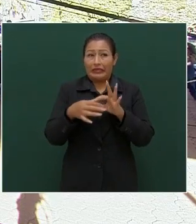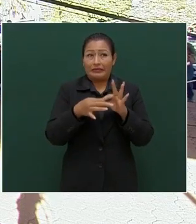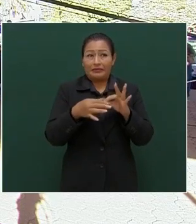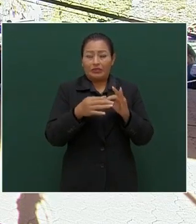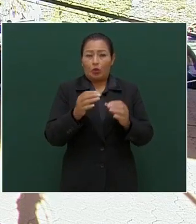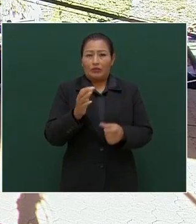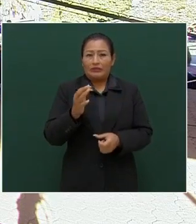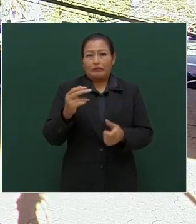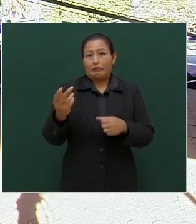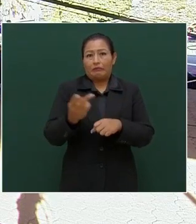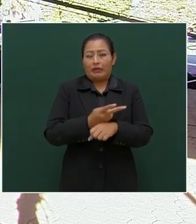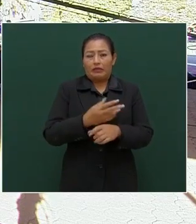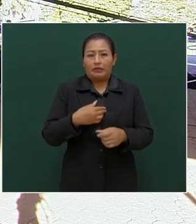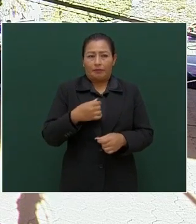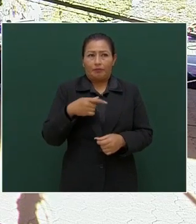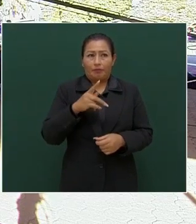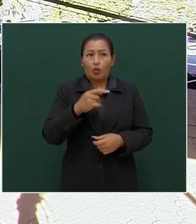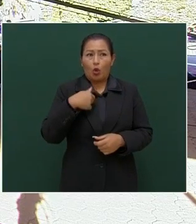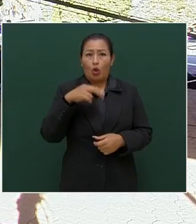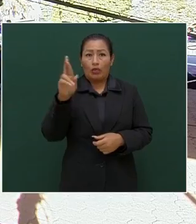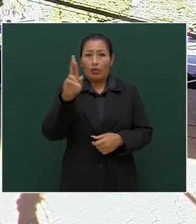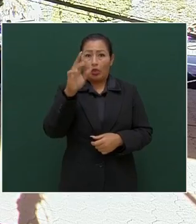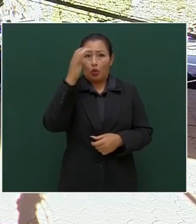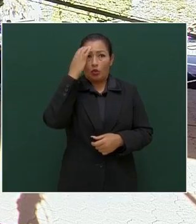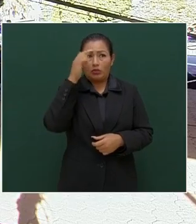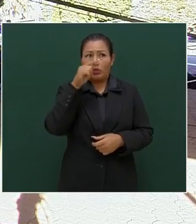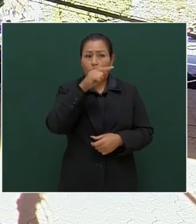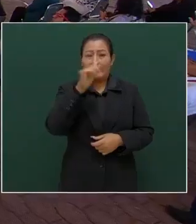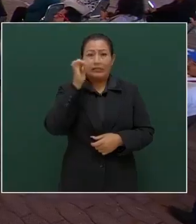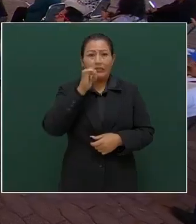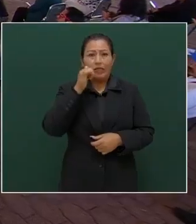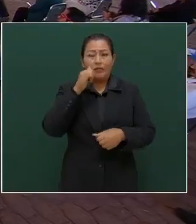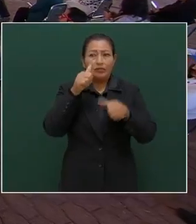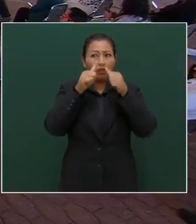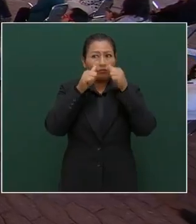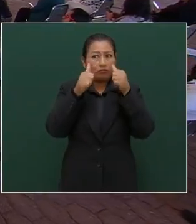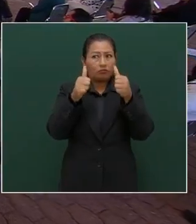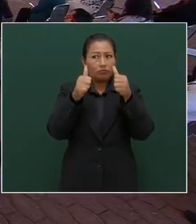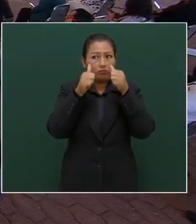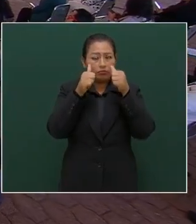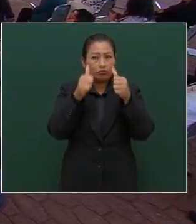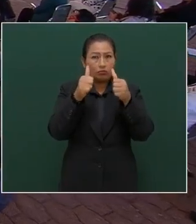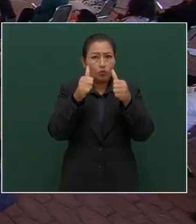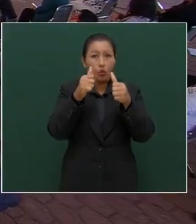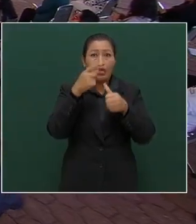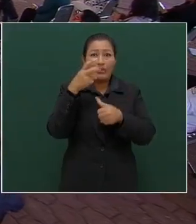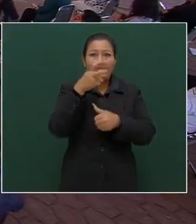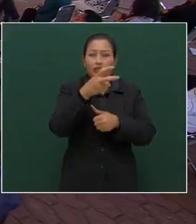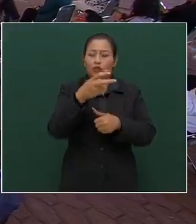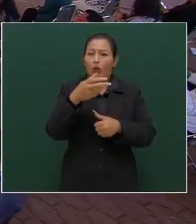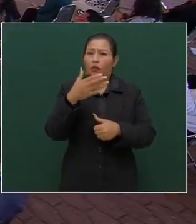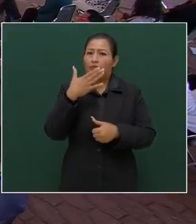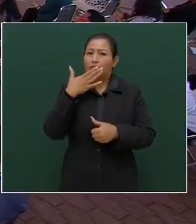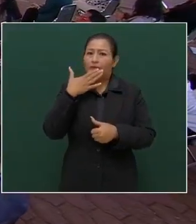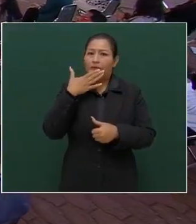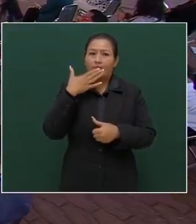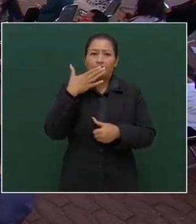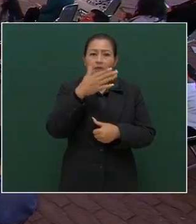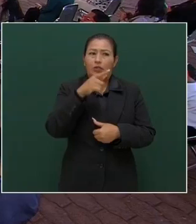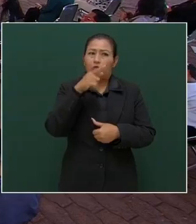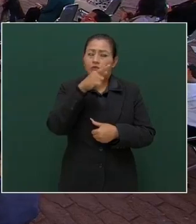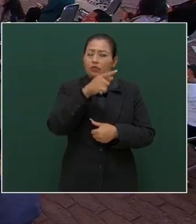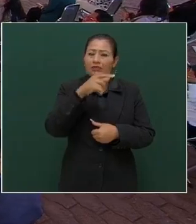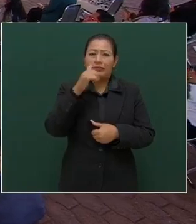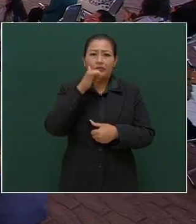pues también es de reconocerle que usted siempre sabe escuchar y que ha habido una diferencia de fondo al respecto de la actitud que ha tenido usted